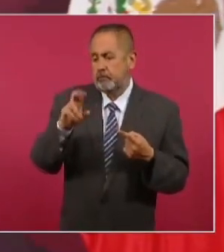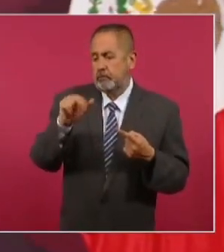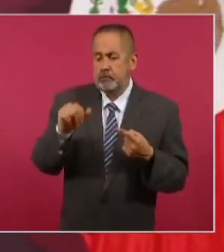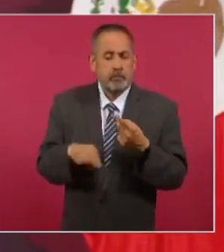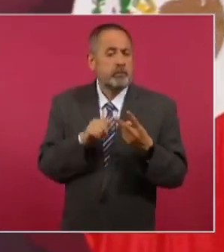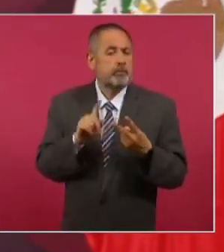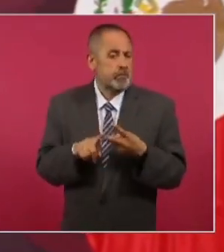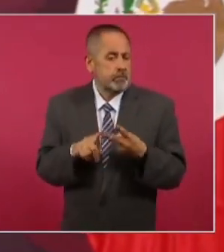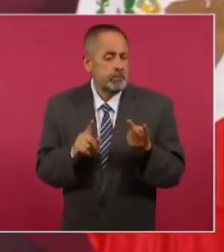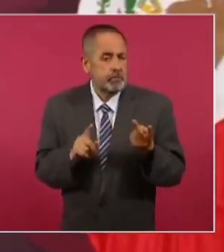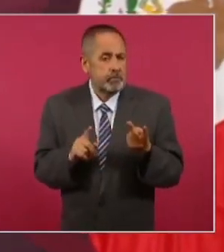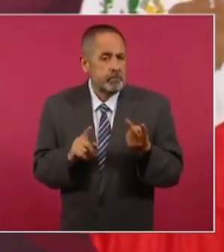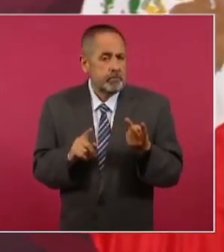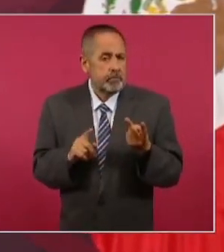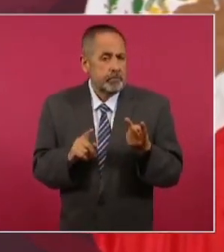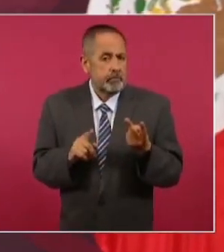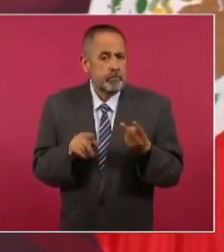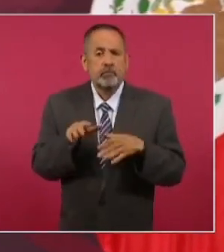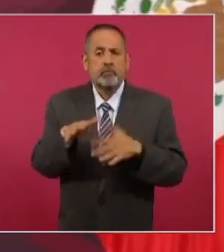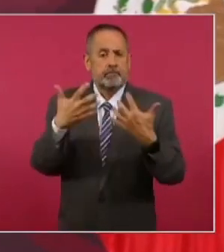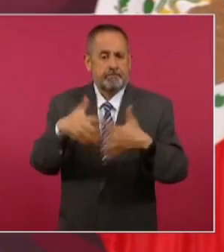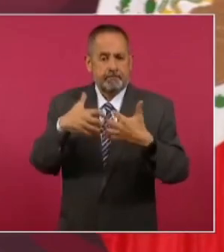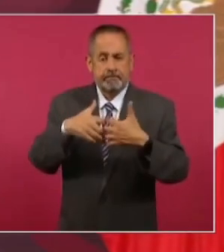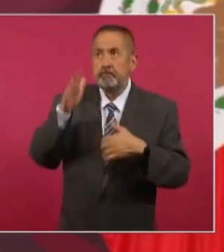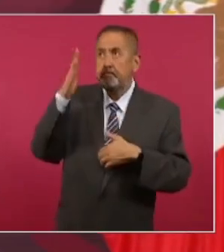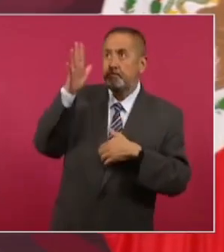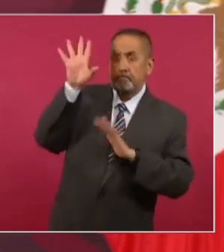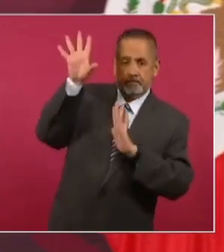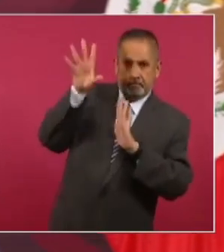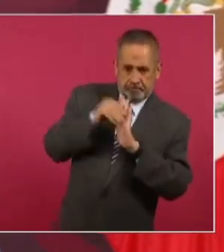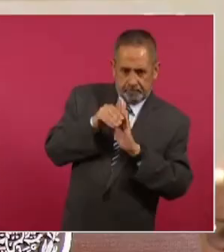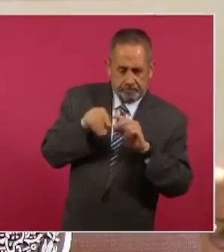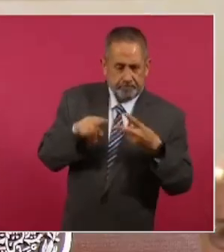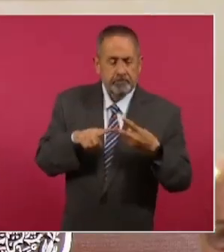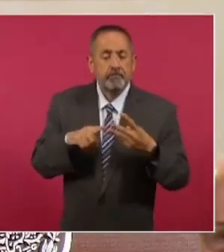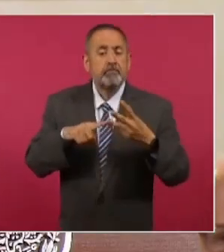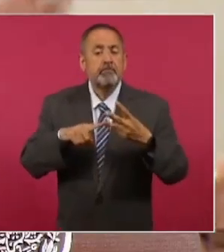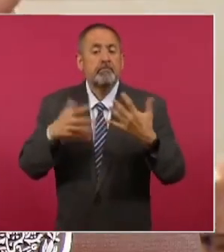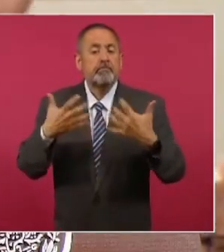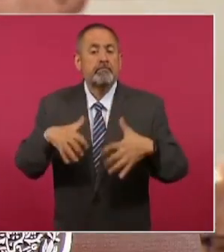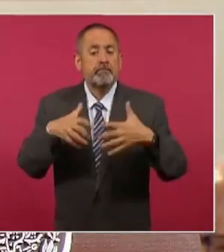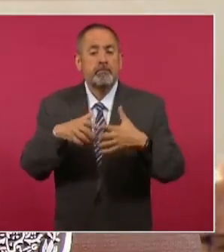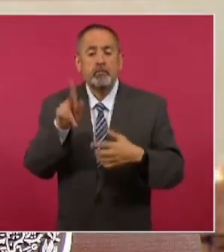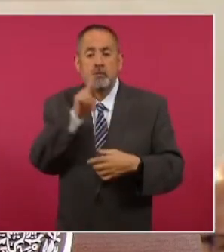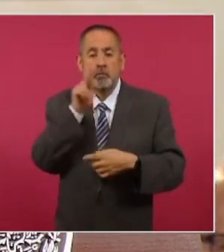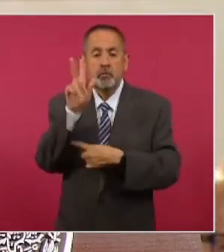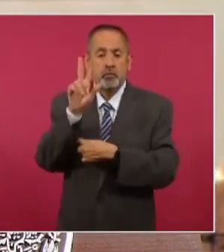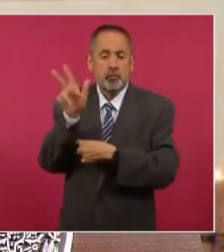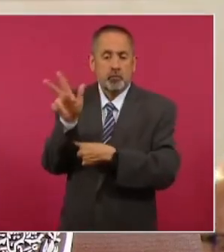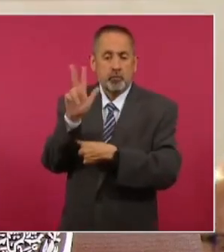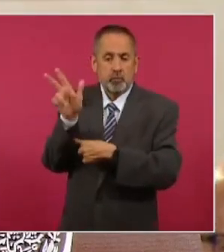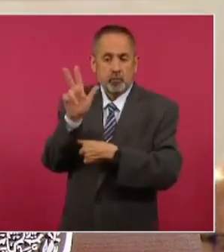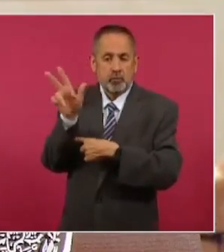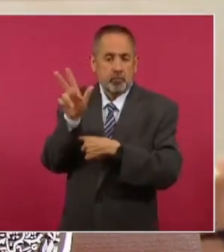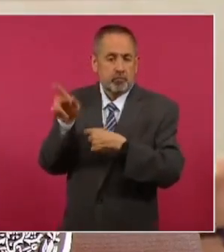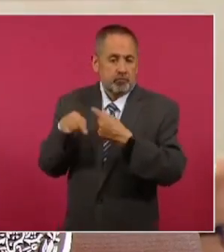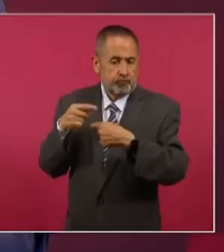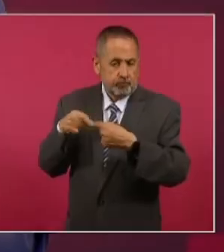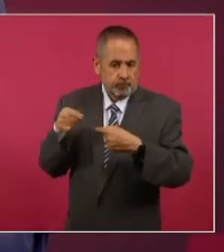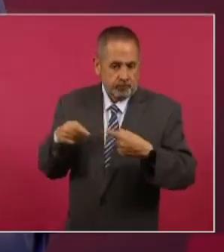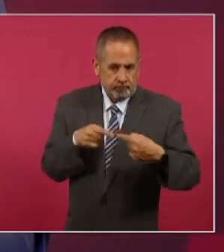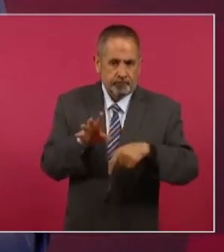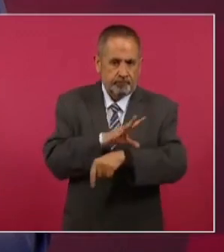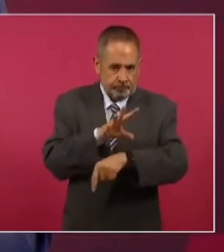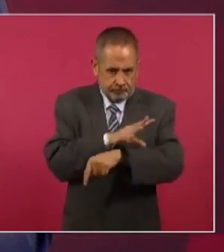plantas solares eólicas todo lo que estamos haciendo